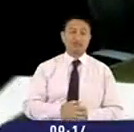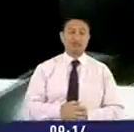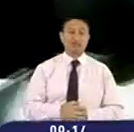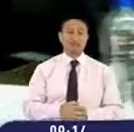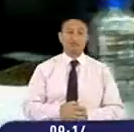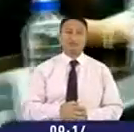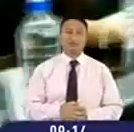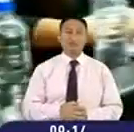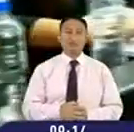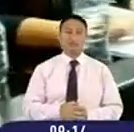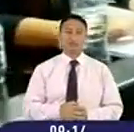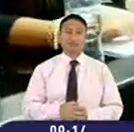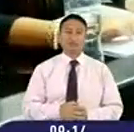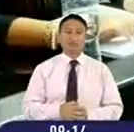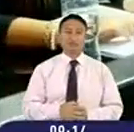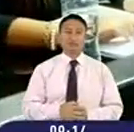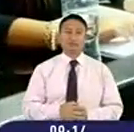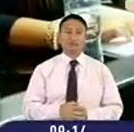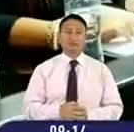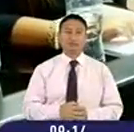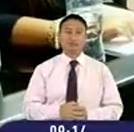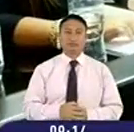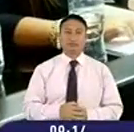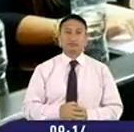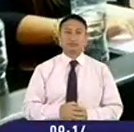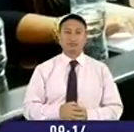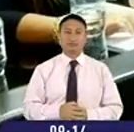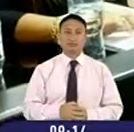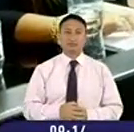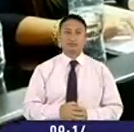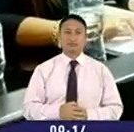el funcionario. Informó Miguel Ángel Bedoya.